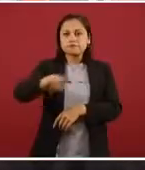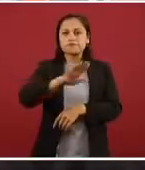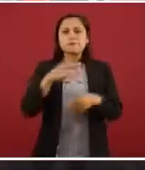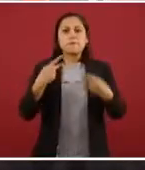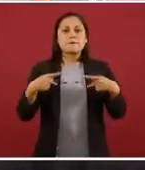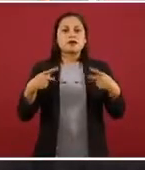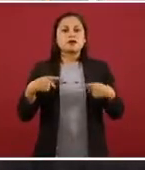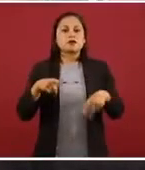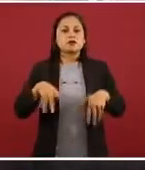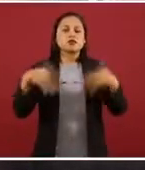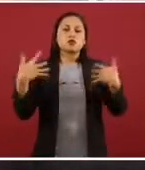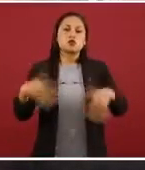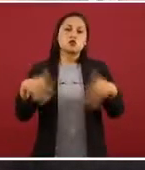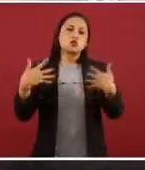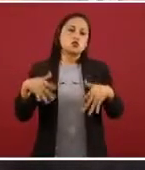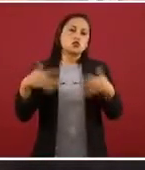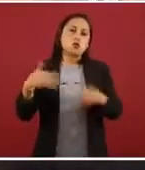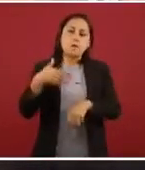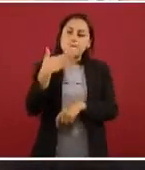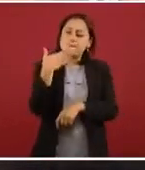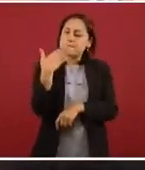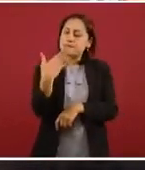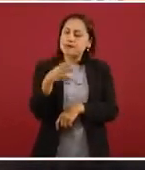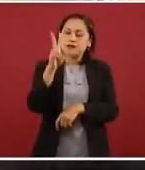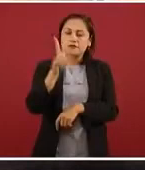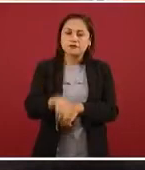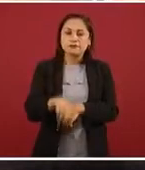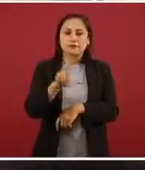que ese fragmento, porque fue una